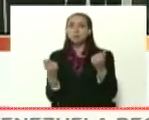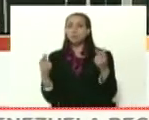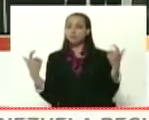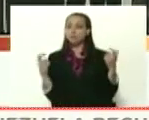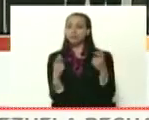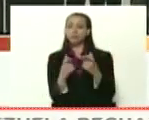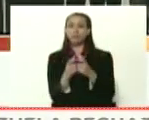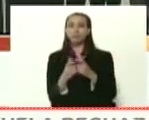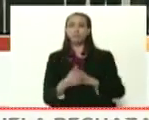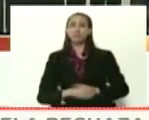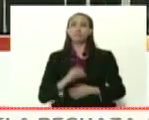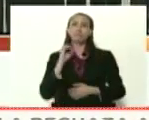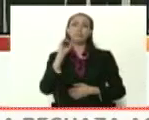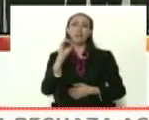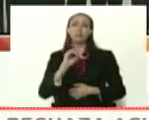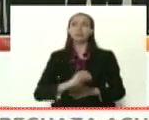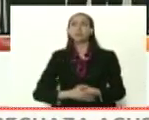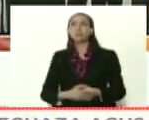a cero.